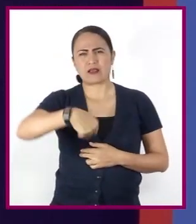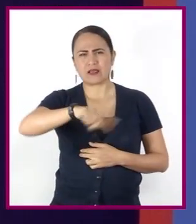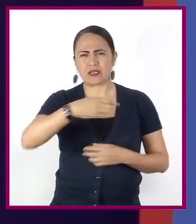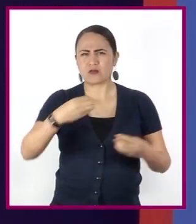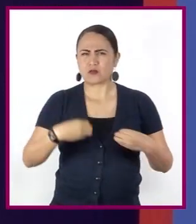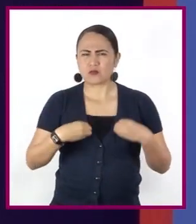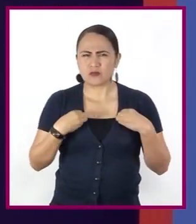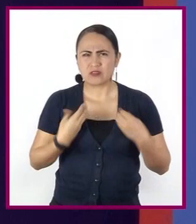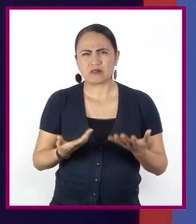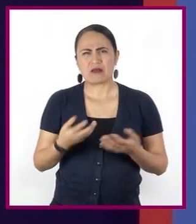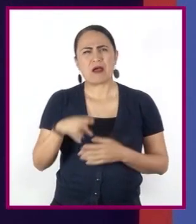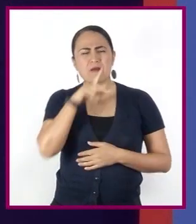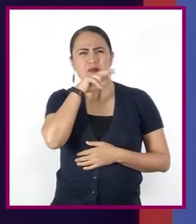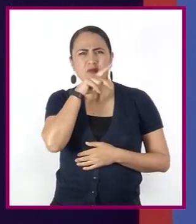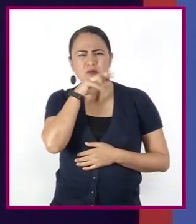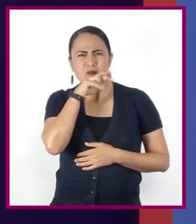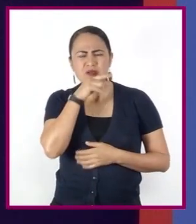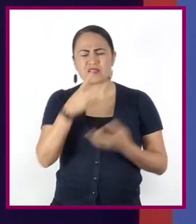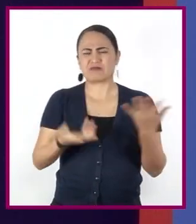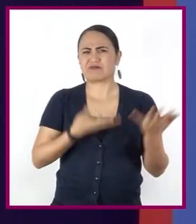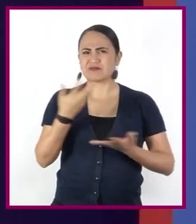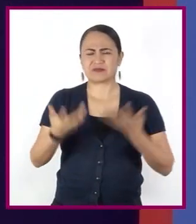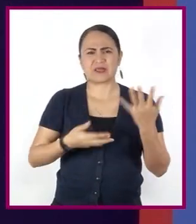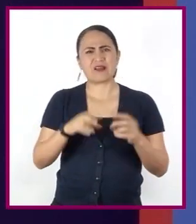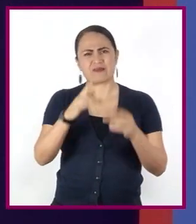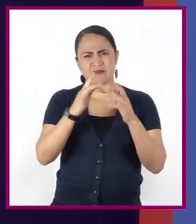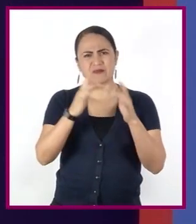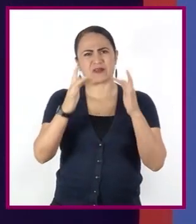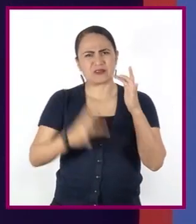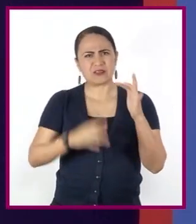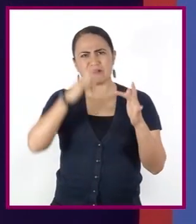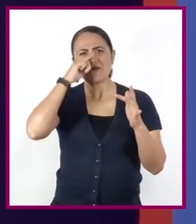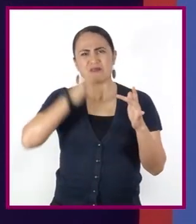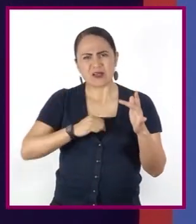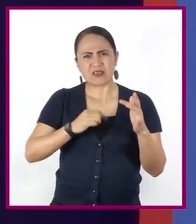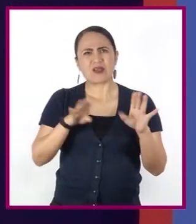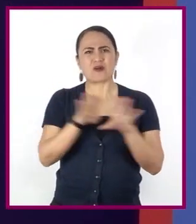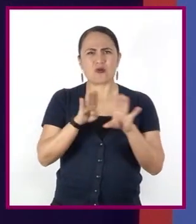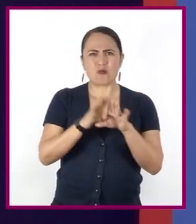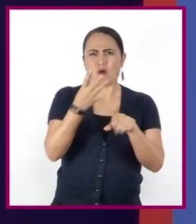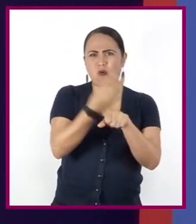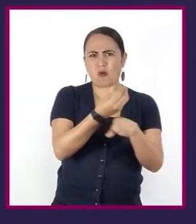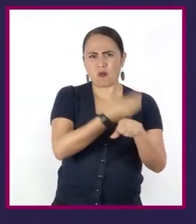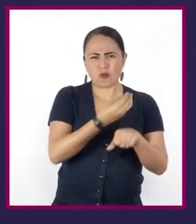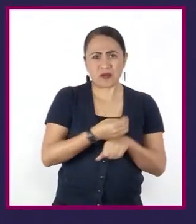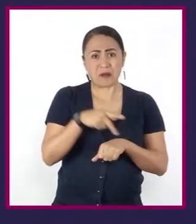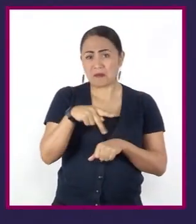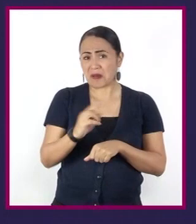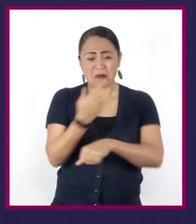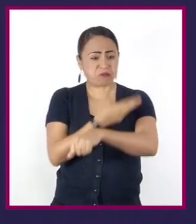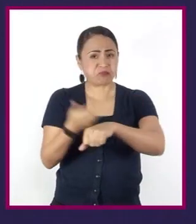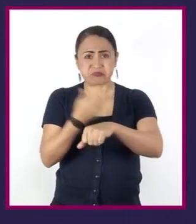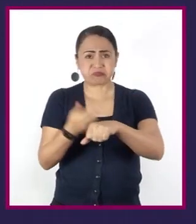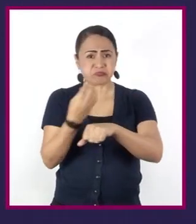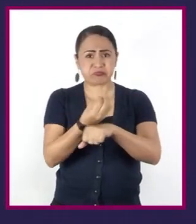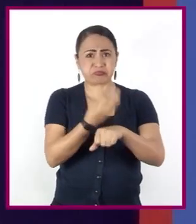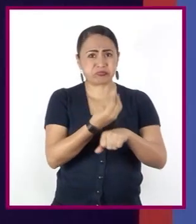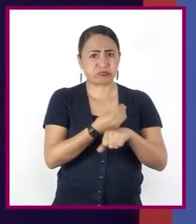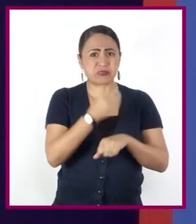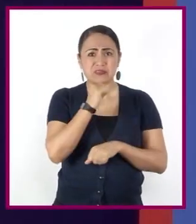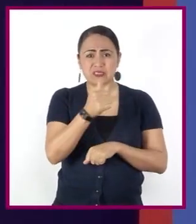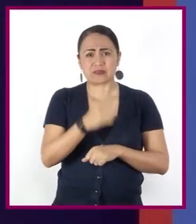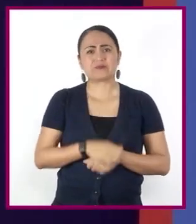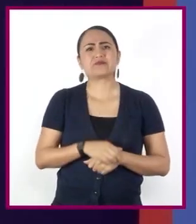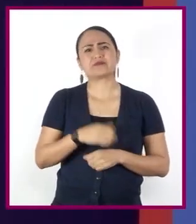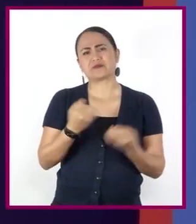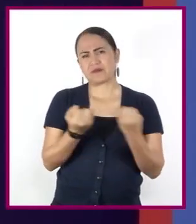y angustiados por esta falla y cómo intentaban solucionar las cosas, pero nada se arreglaba. Y bueno, claro, como también